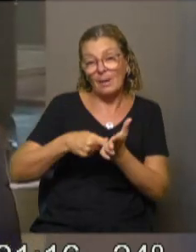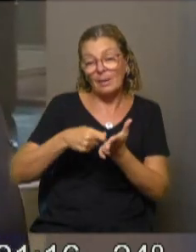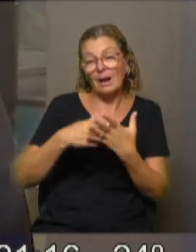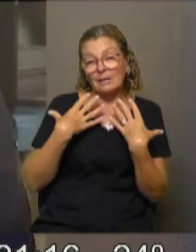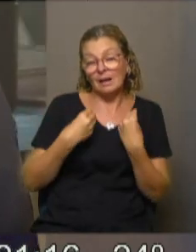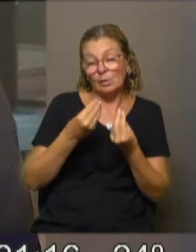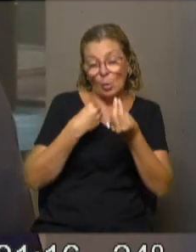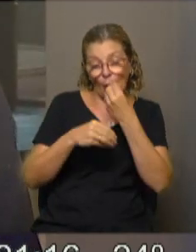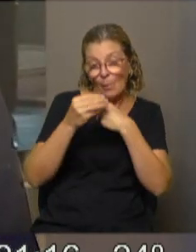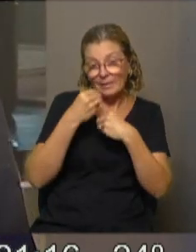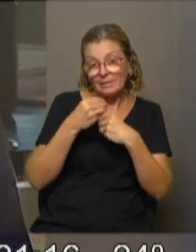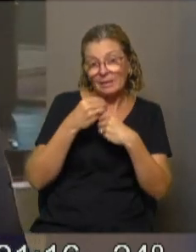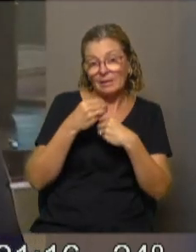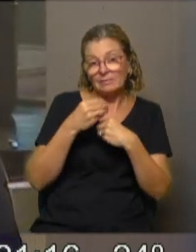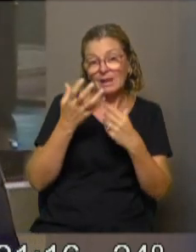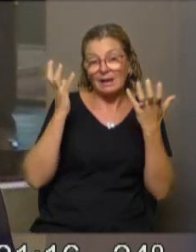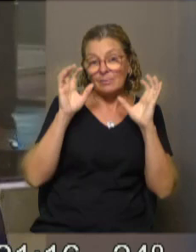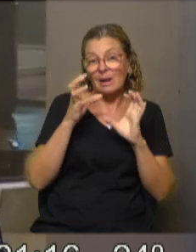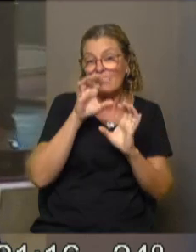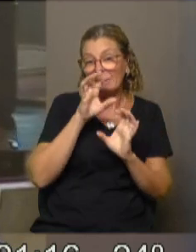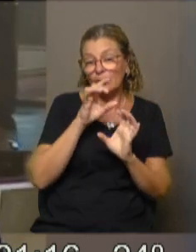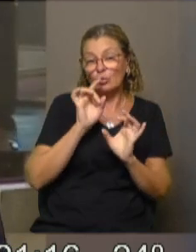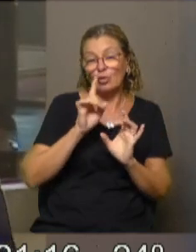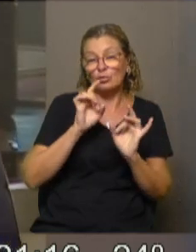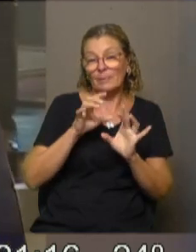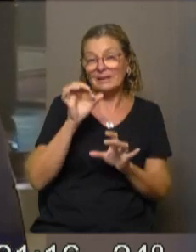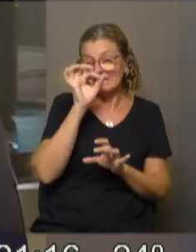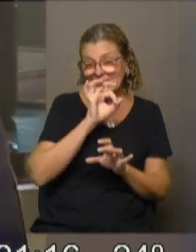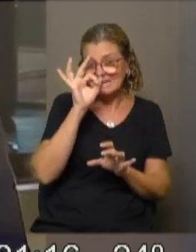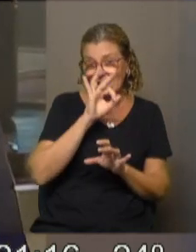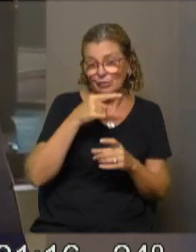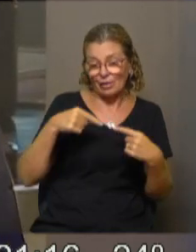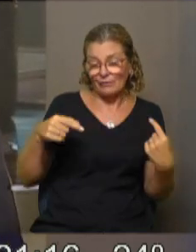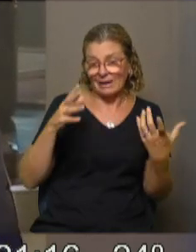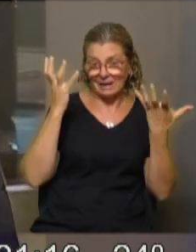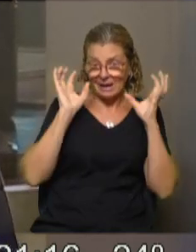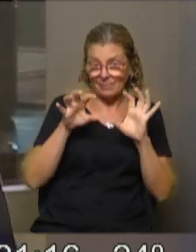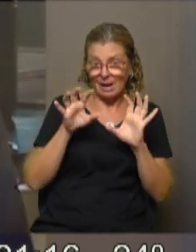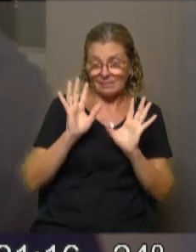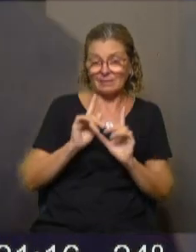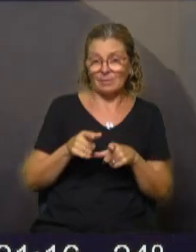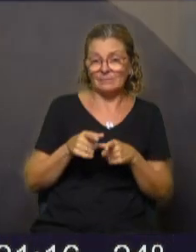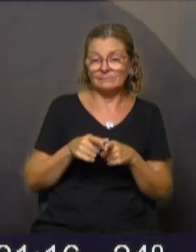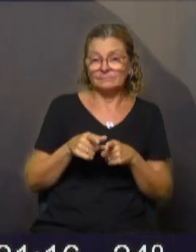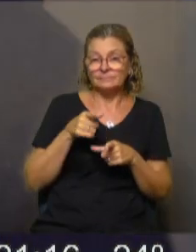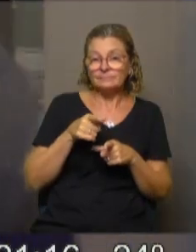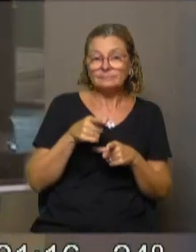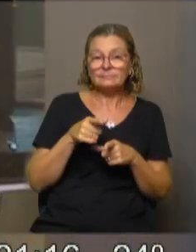la alimentación de animales, no solamente perros, hay chanchos, otros animales en Animales Sin Hogar. Exacto,